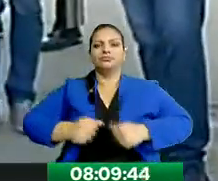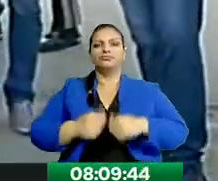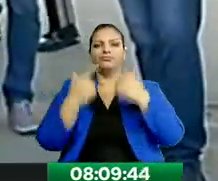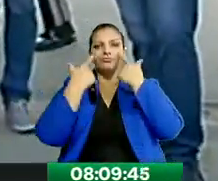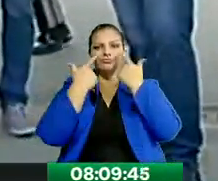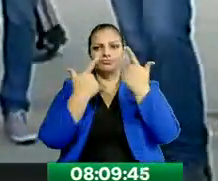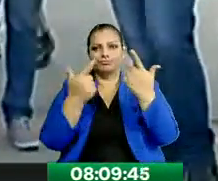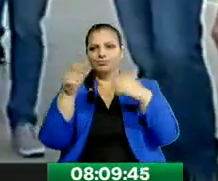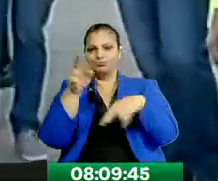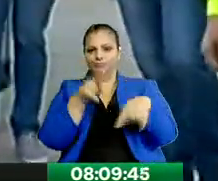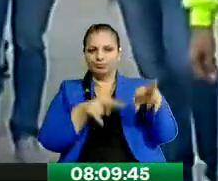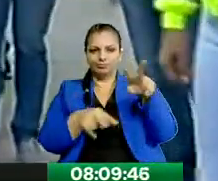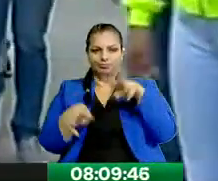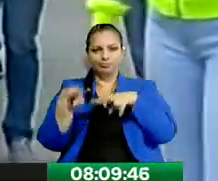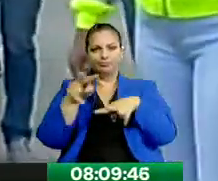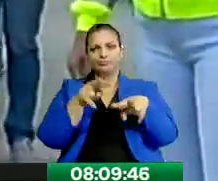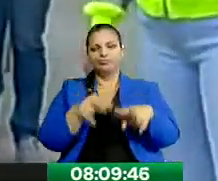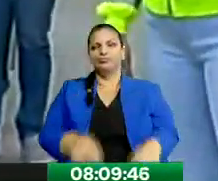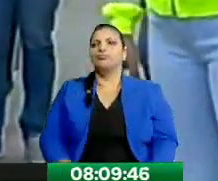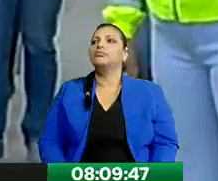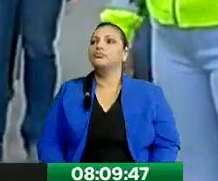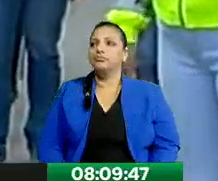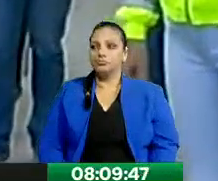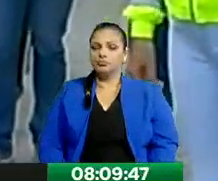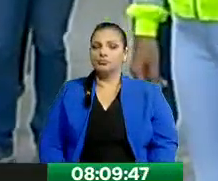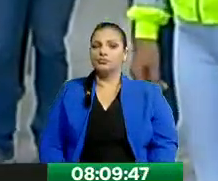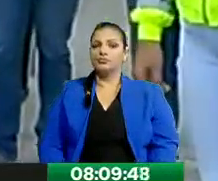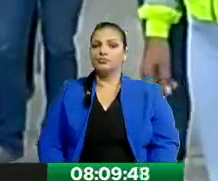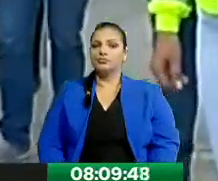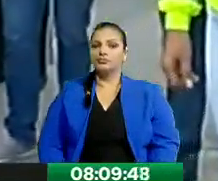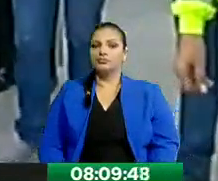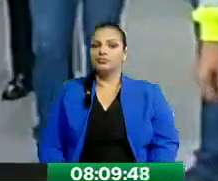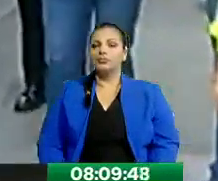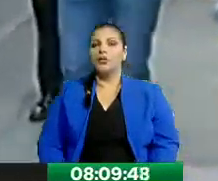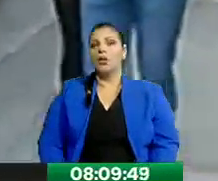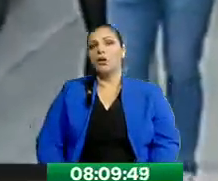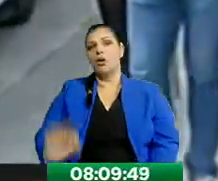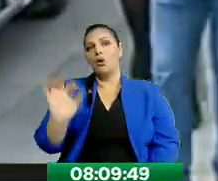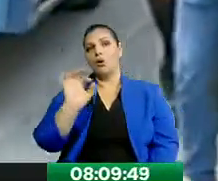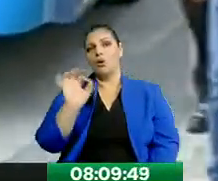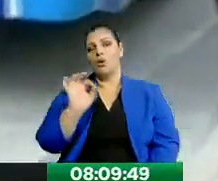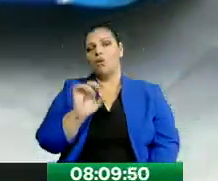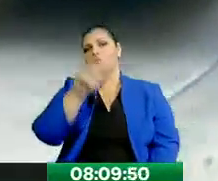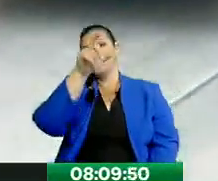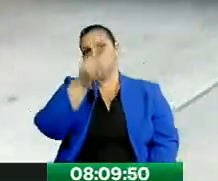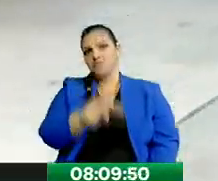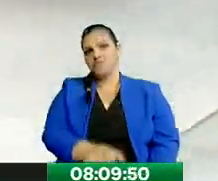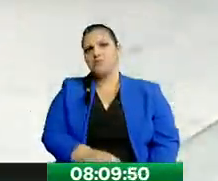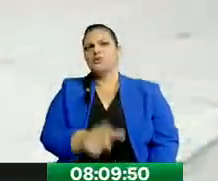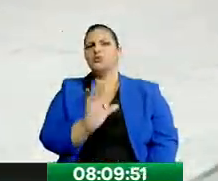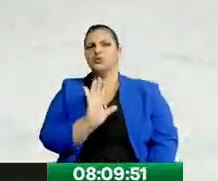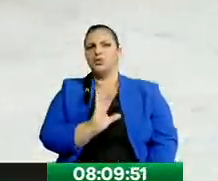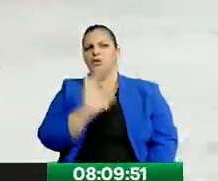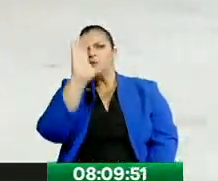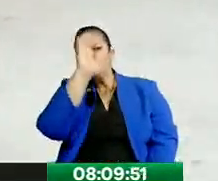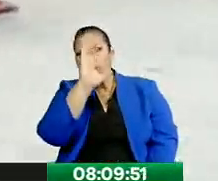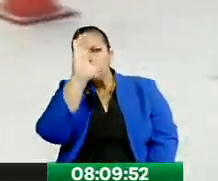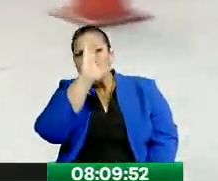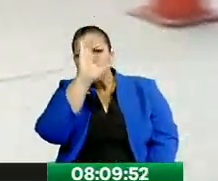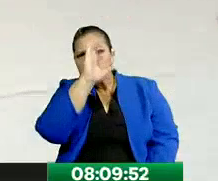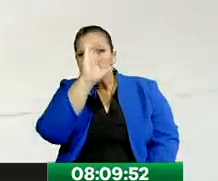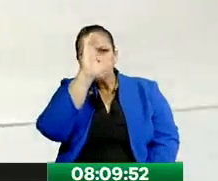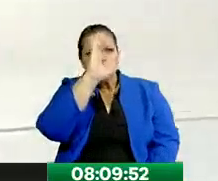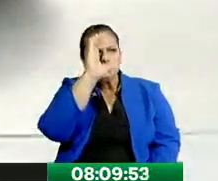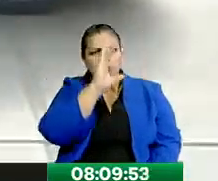de delincuentes, inclusive que pueden estar siendo requeridos por la Administración de Justicia. Hasta el momento, respuesta